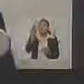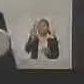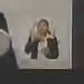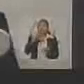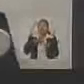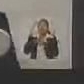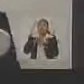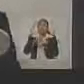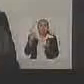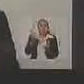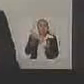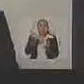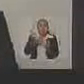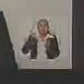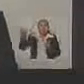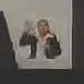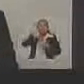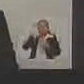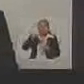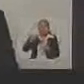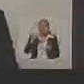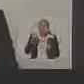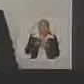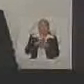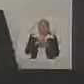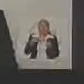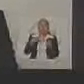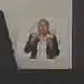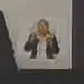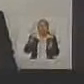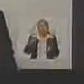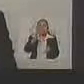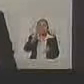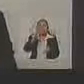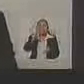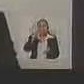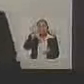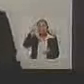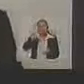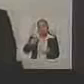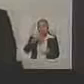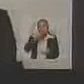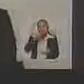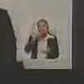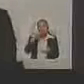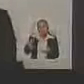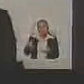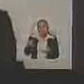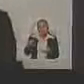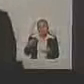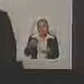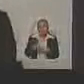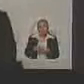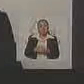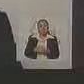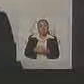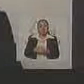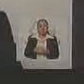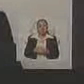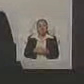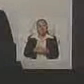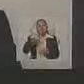que continúen en la escuela. Habrá un programa de becas para universitarios destacados, vecinos de nuestra